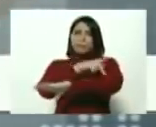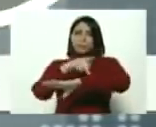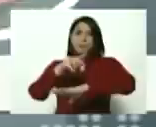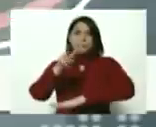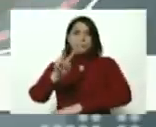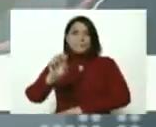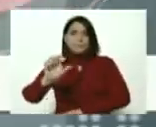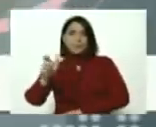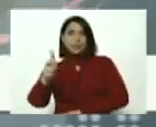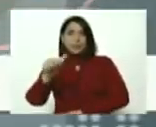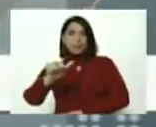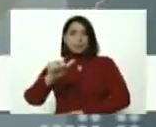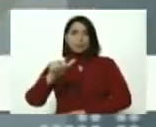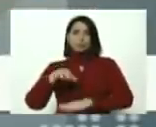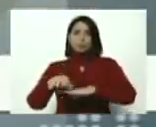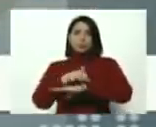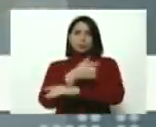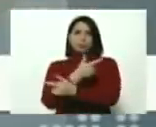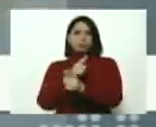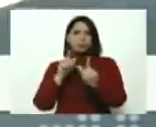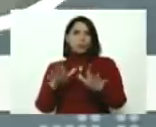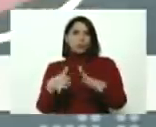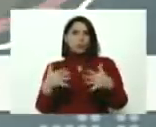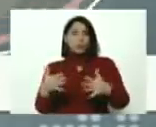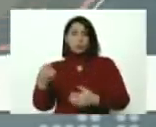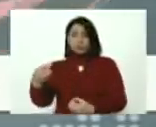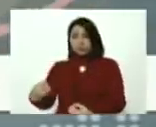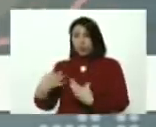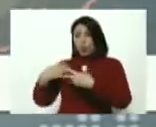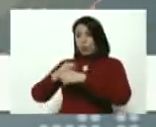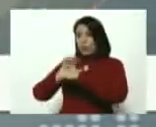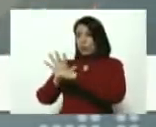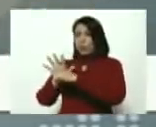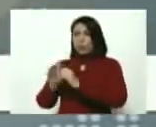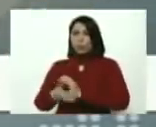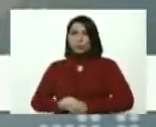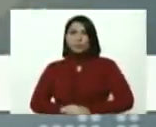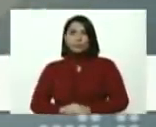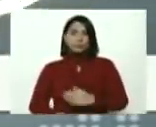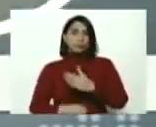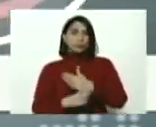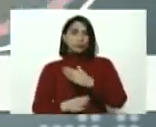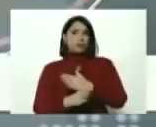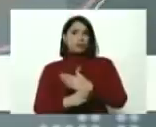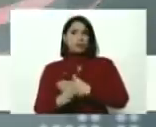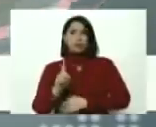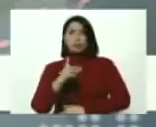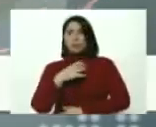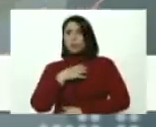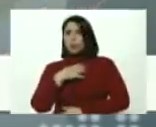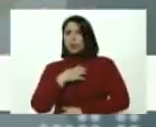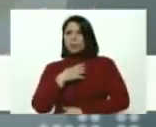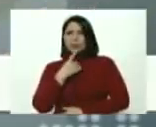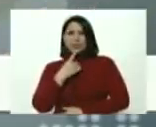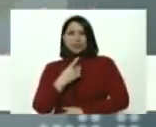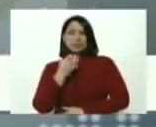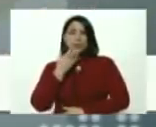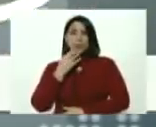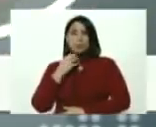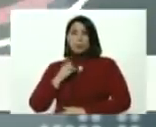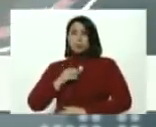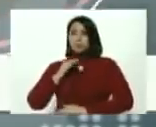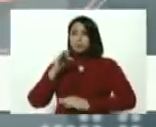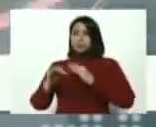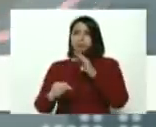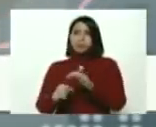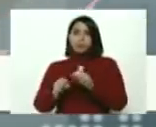del municipio Libertador con infección por COVID-19. Todavía no puede catalogarse como un brote en la parroquia